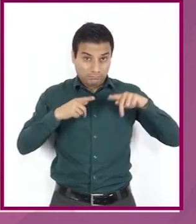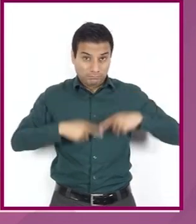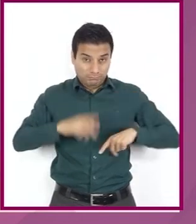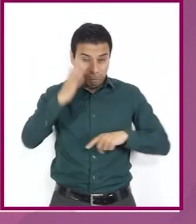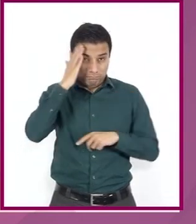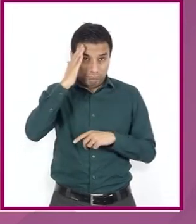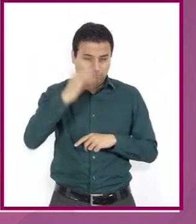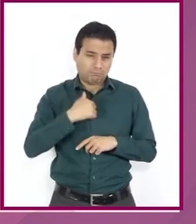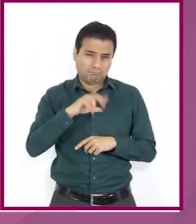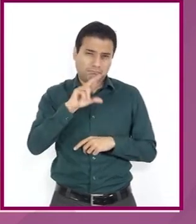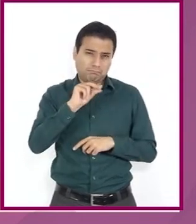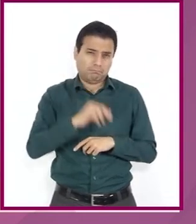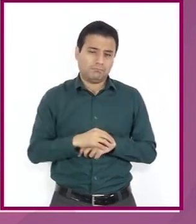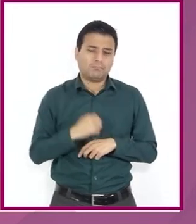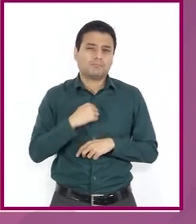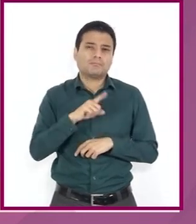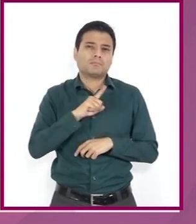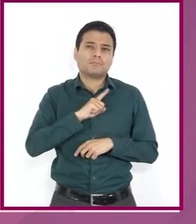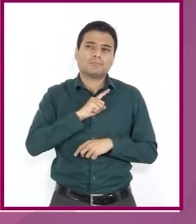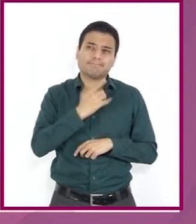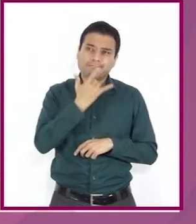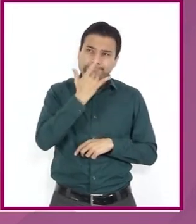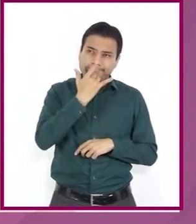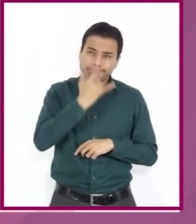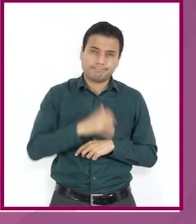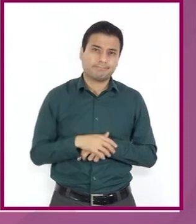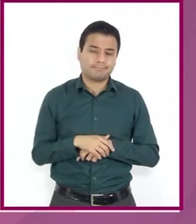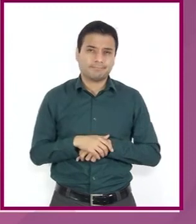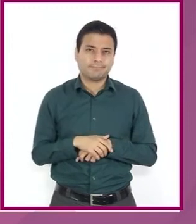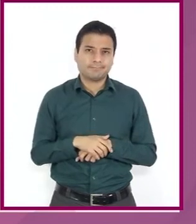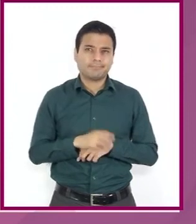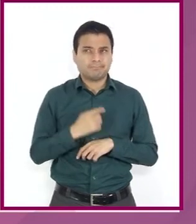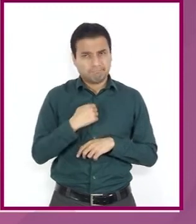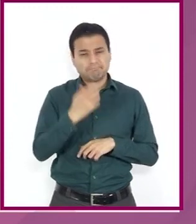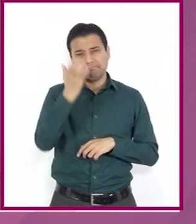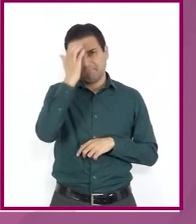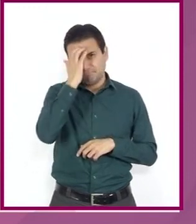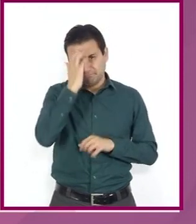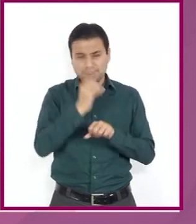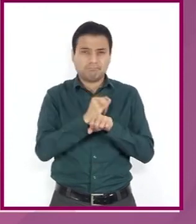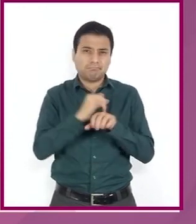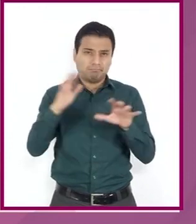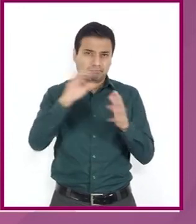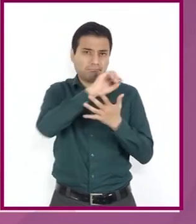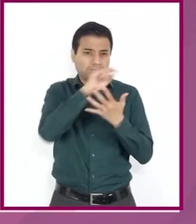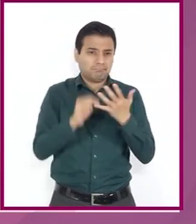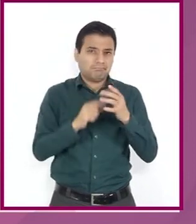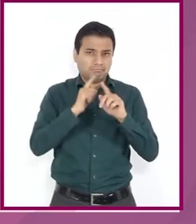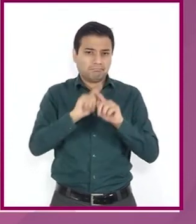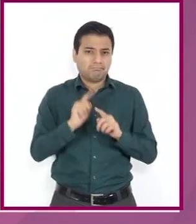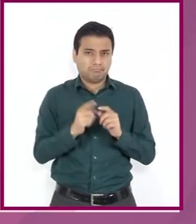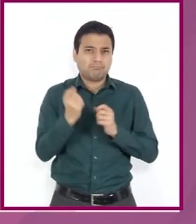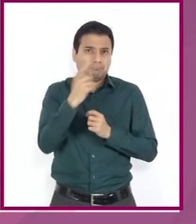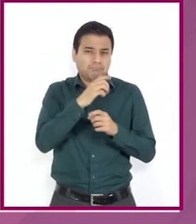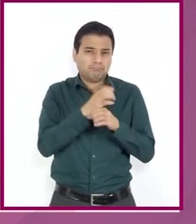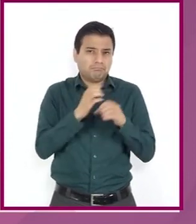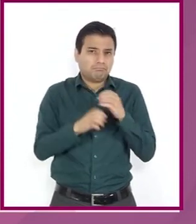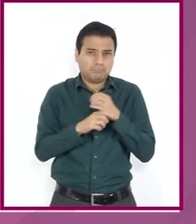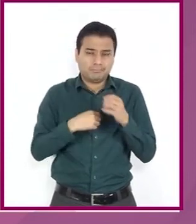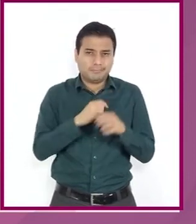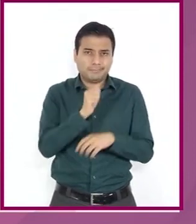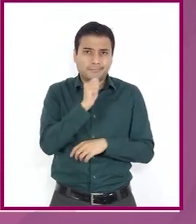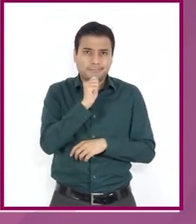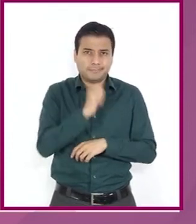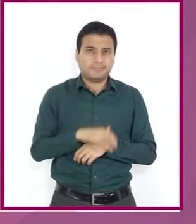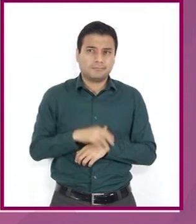principal, sino como observador. Conoce cierta información y hay otra que ignora. Su